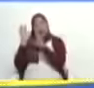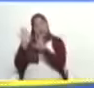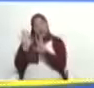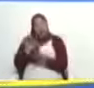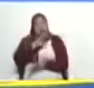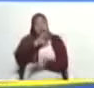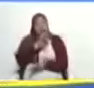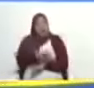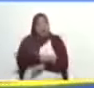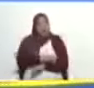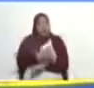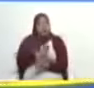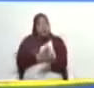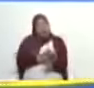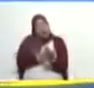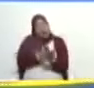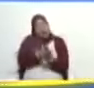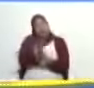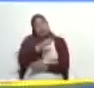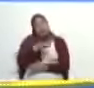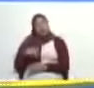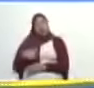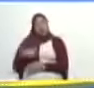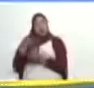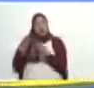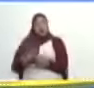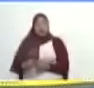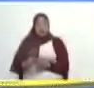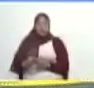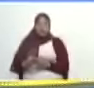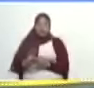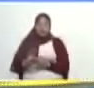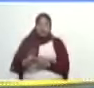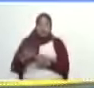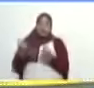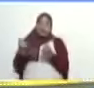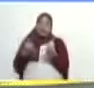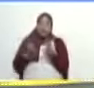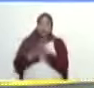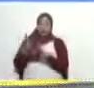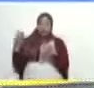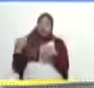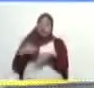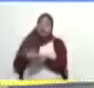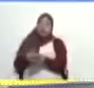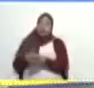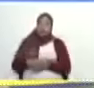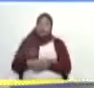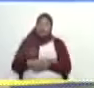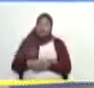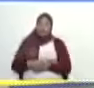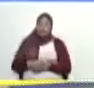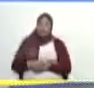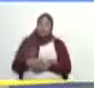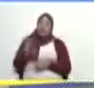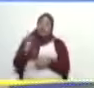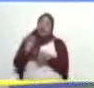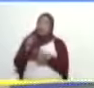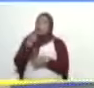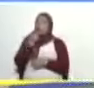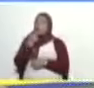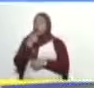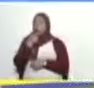fuerza para seguir avanzando por el camino de la recuperación integral. Dije una pequeña corrección,